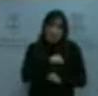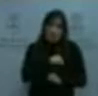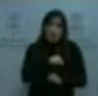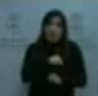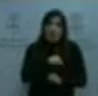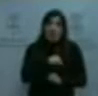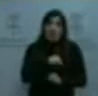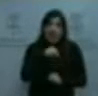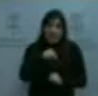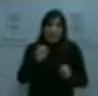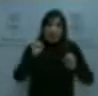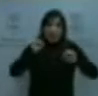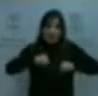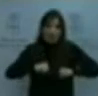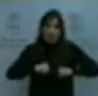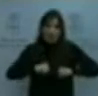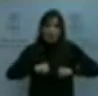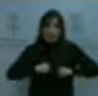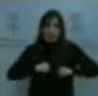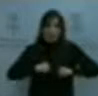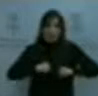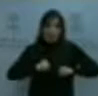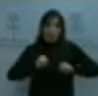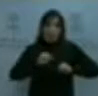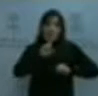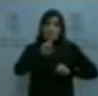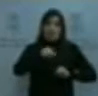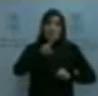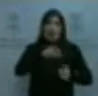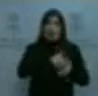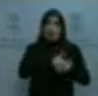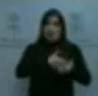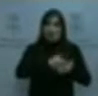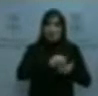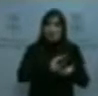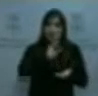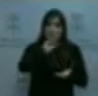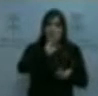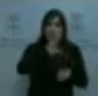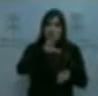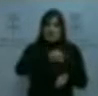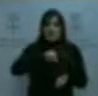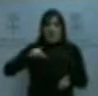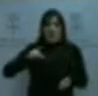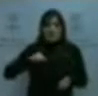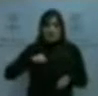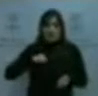mencionado, 1,2 millones para las comunidades autónomas de Asturias y La Rioja para que utilicen